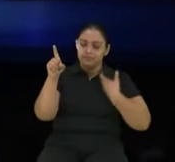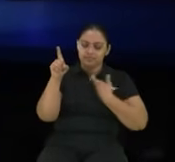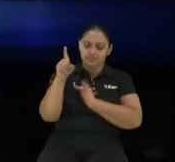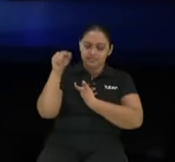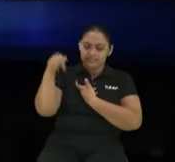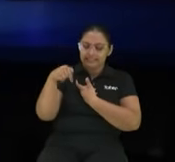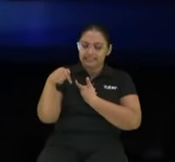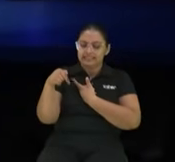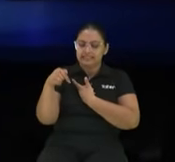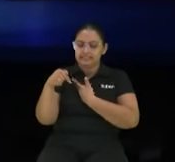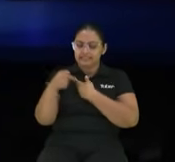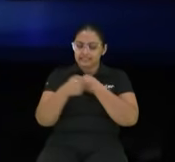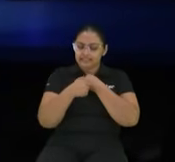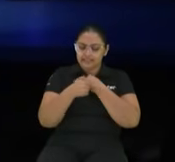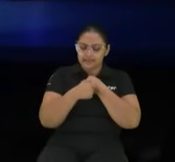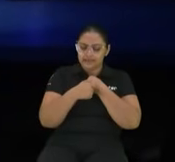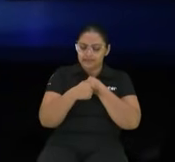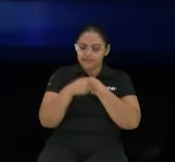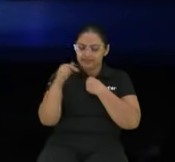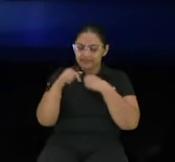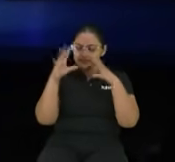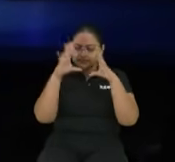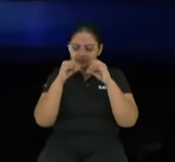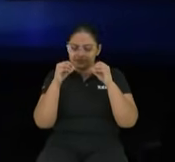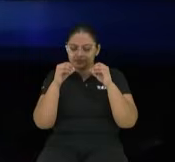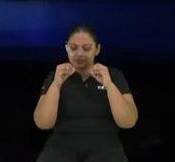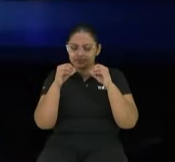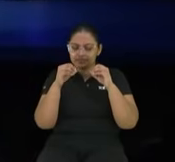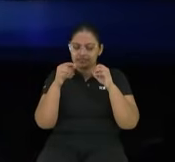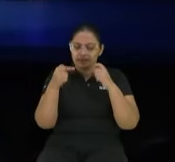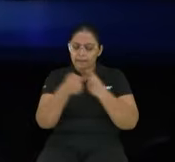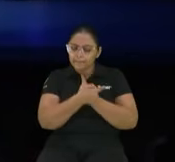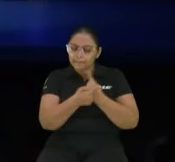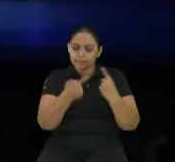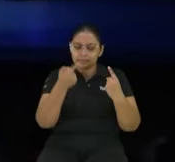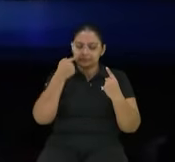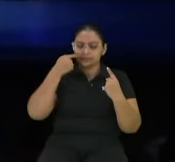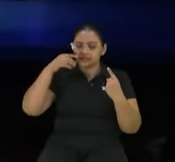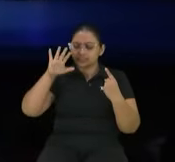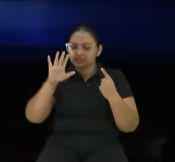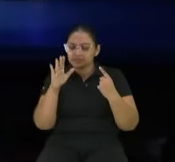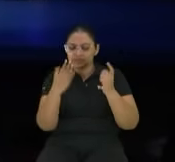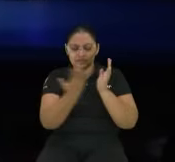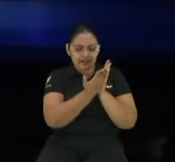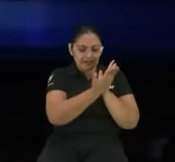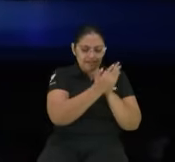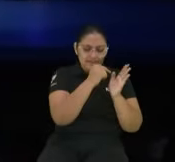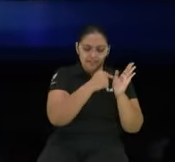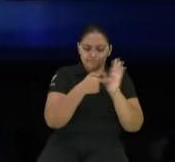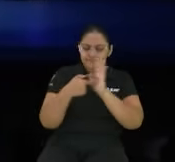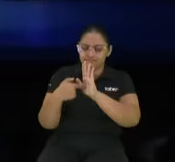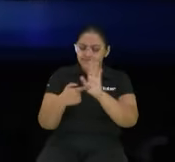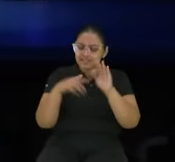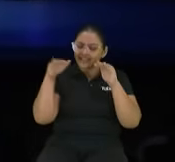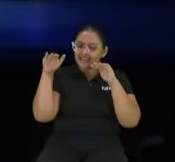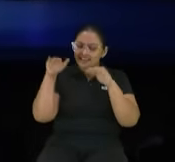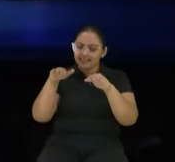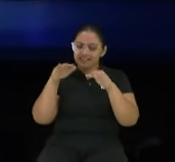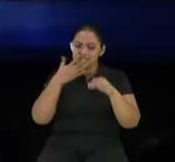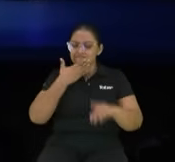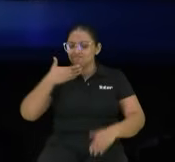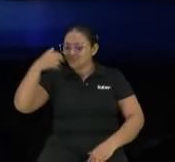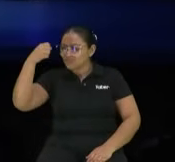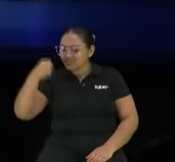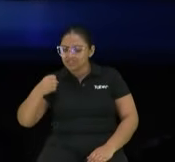de hoy Gracias te doy por los testimonios que podemos ver en tu palabra la Biblia de un Moisés de un